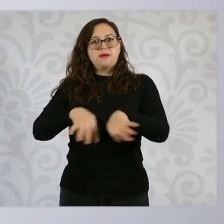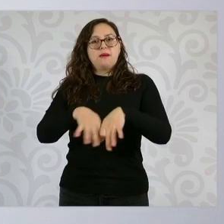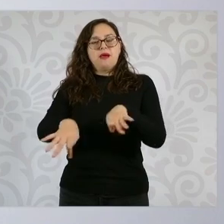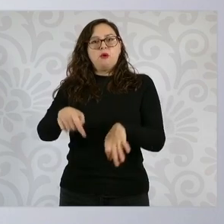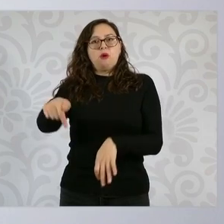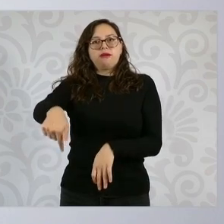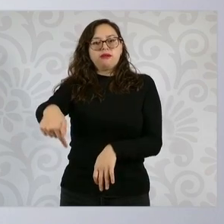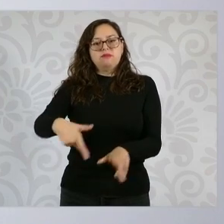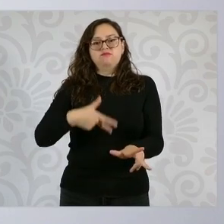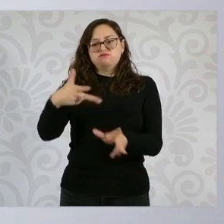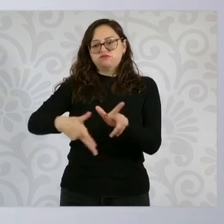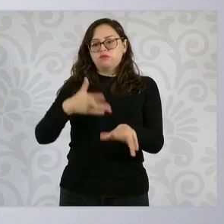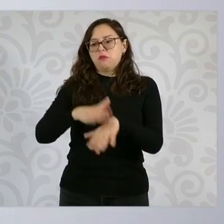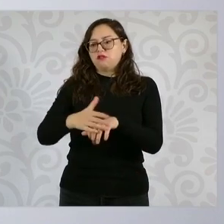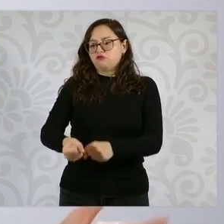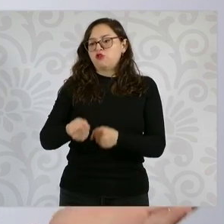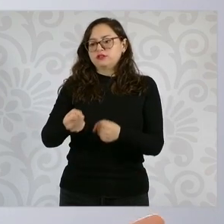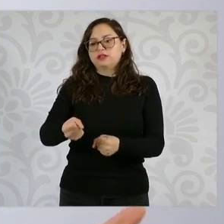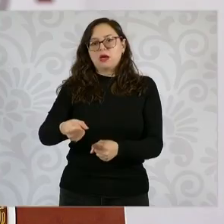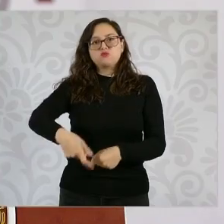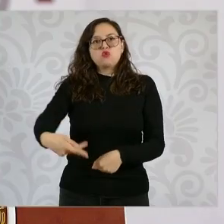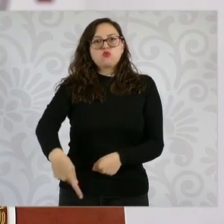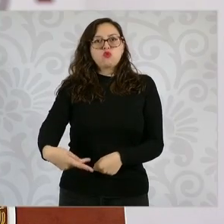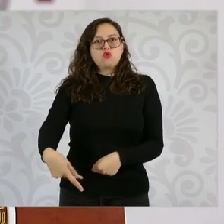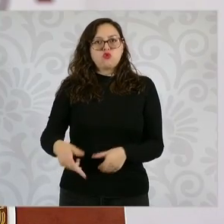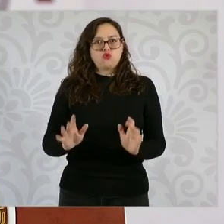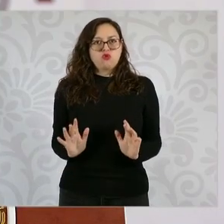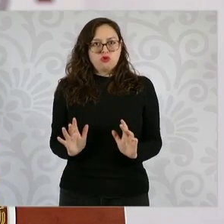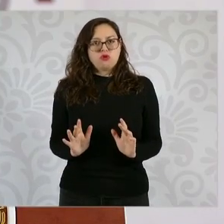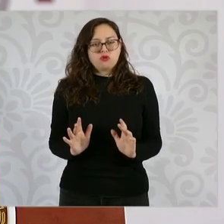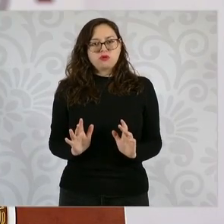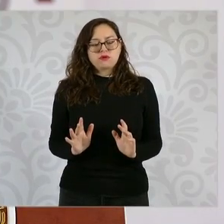industria ferroviaria en México y al mismo tiempo